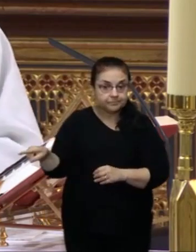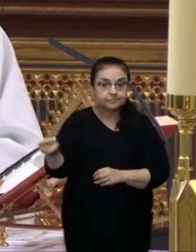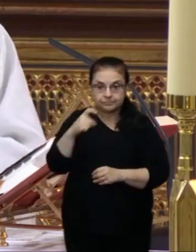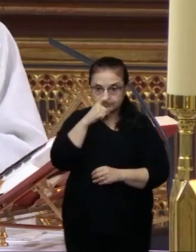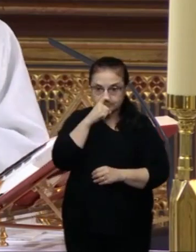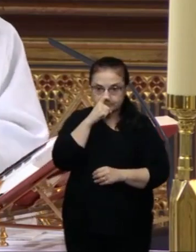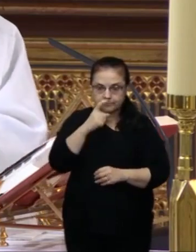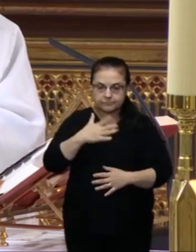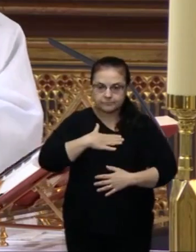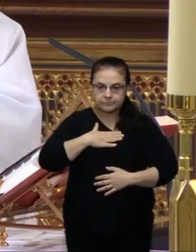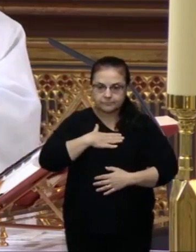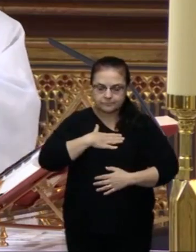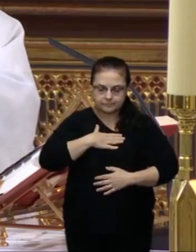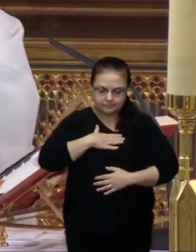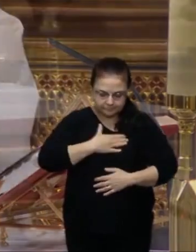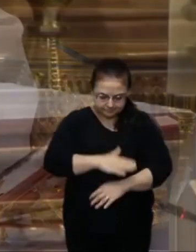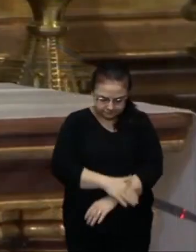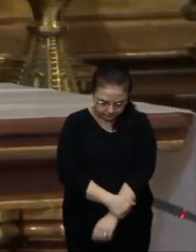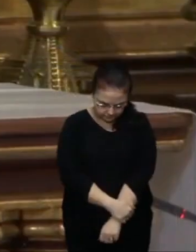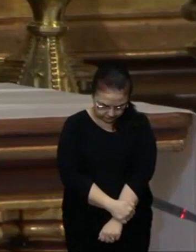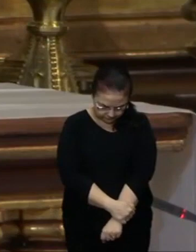en conmemoración mía.